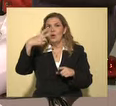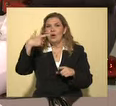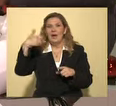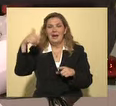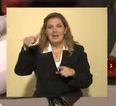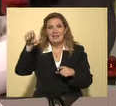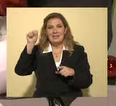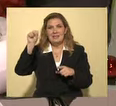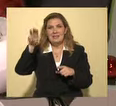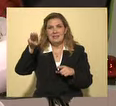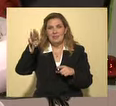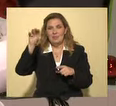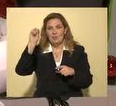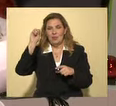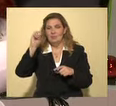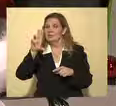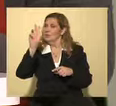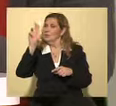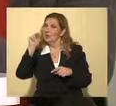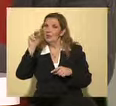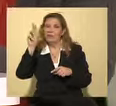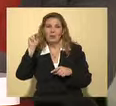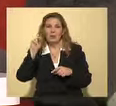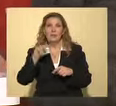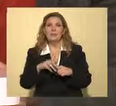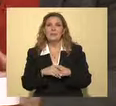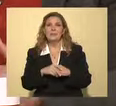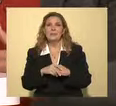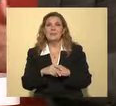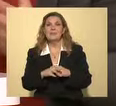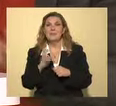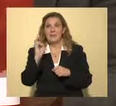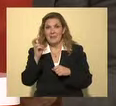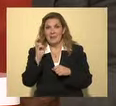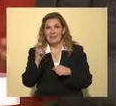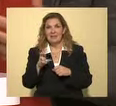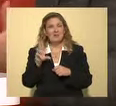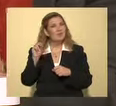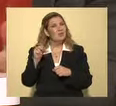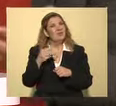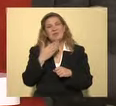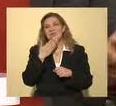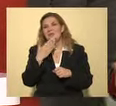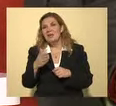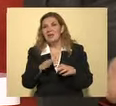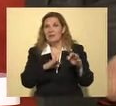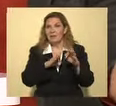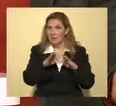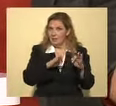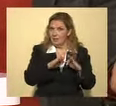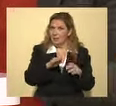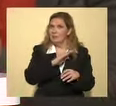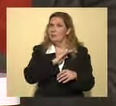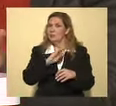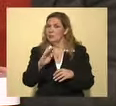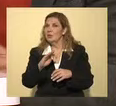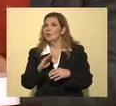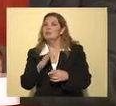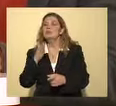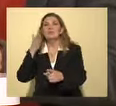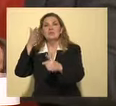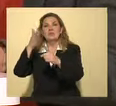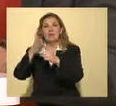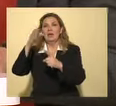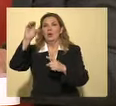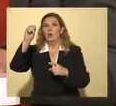al contrario, o sea, hablarlo, ¿no? Sí, por supuesto. O sea, eso es una deslealtad porque trabajando juntos podemos llegar, como bien decías tú la otra